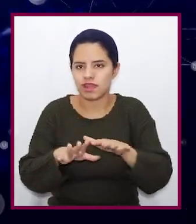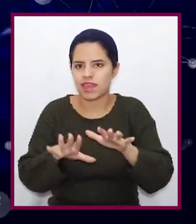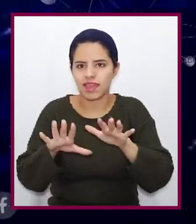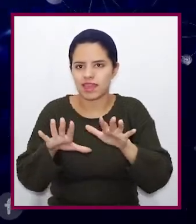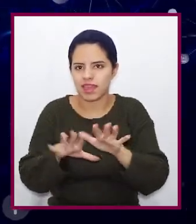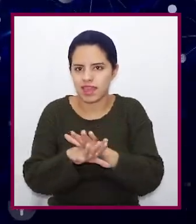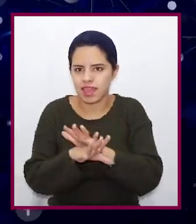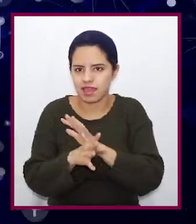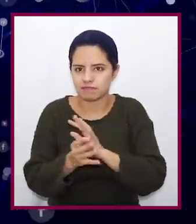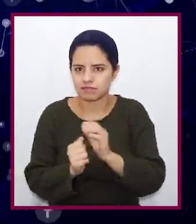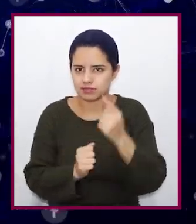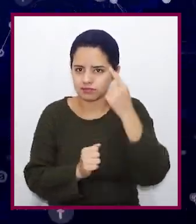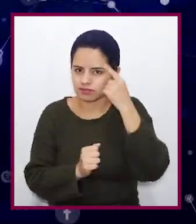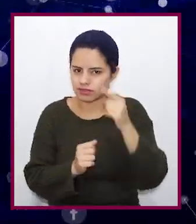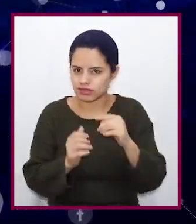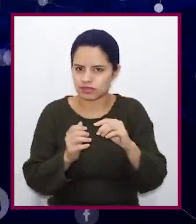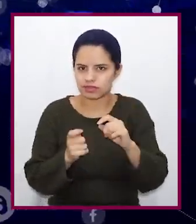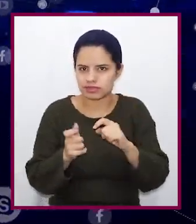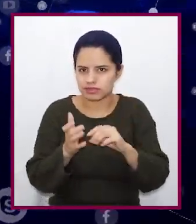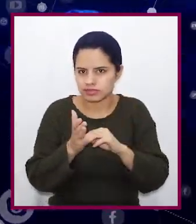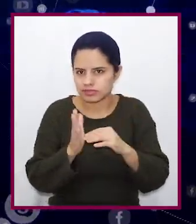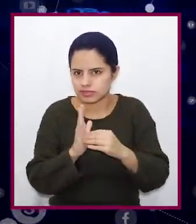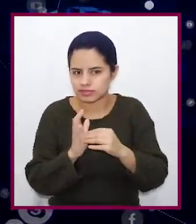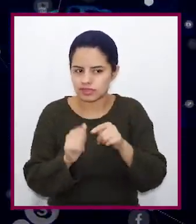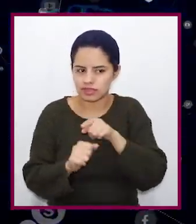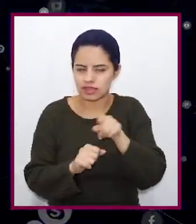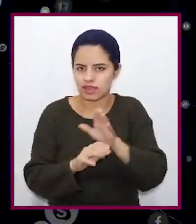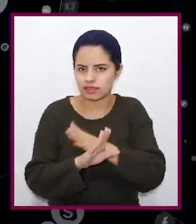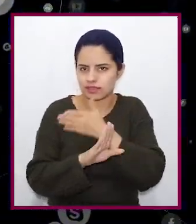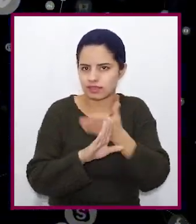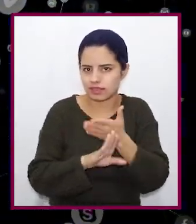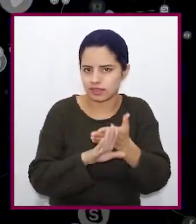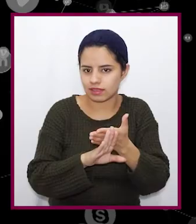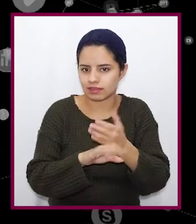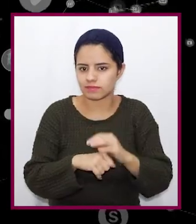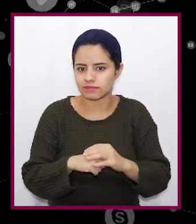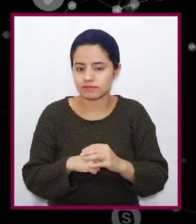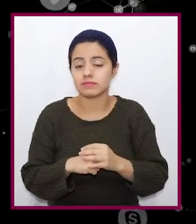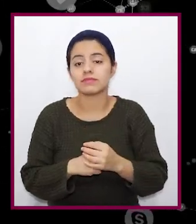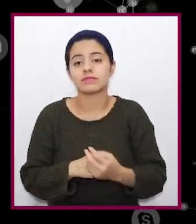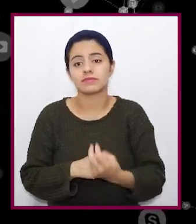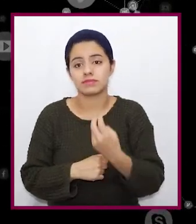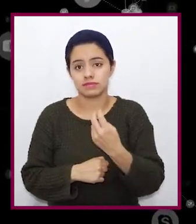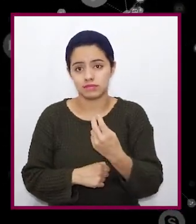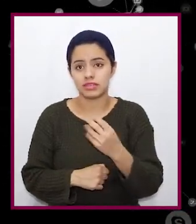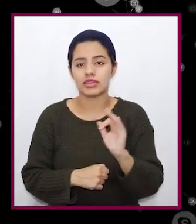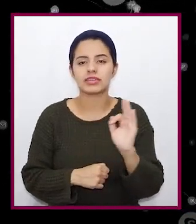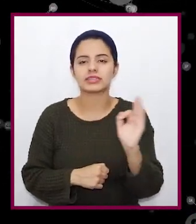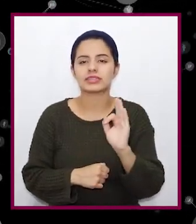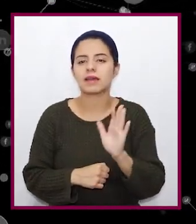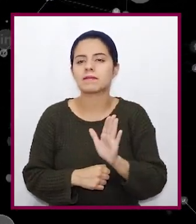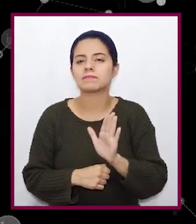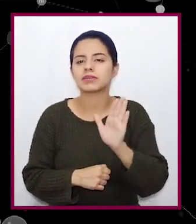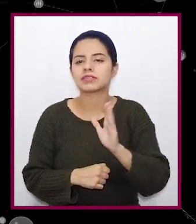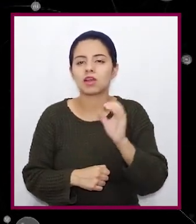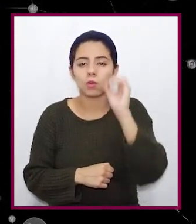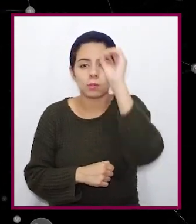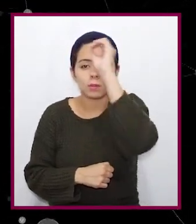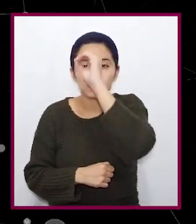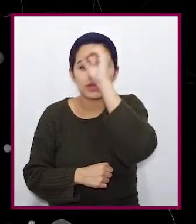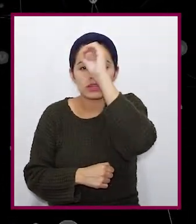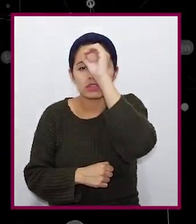en especial esa que se hace viral. Así, en algunos casos, lo que puede empezar como una simple opinión un